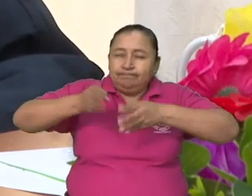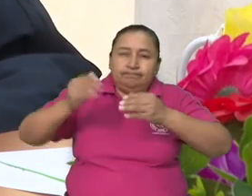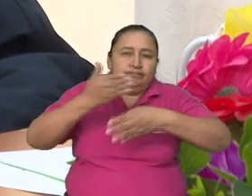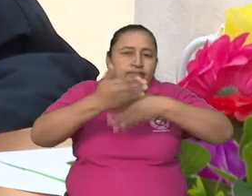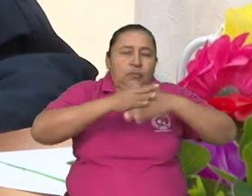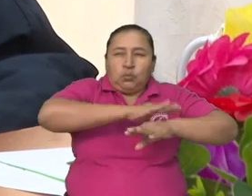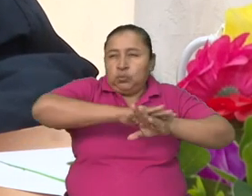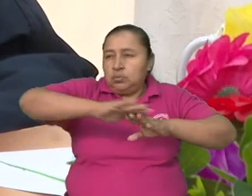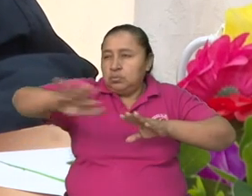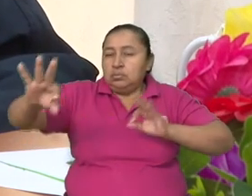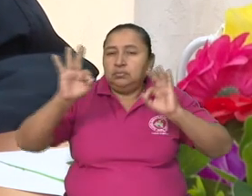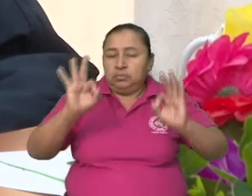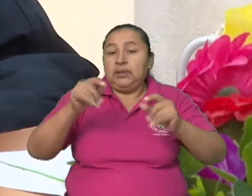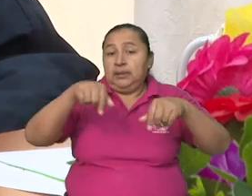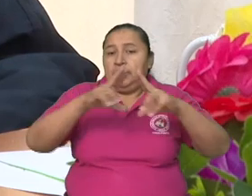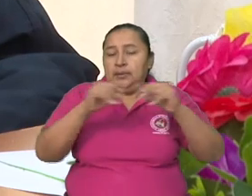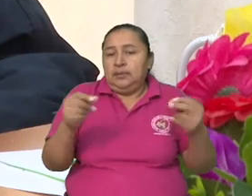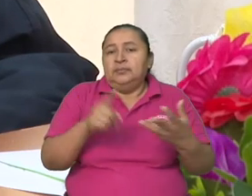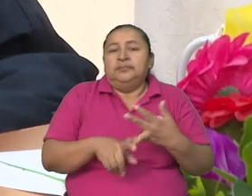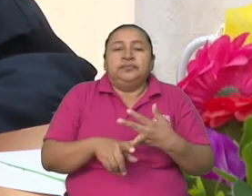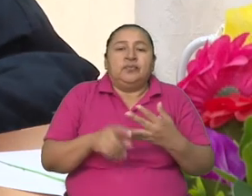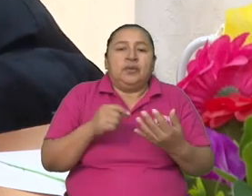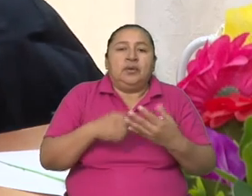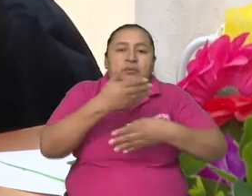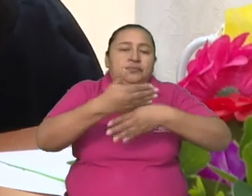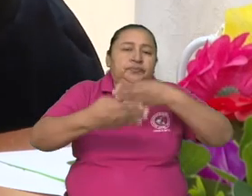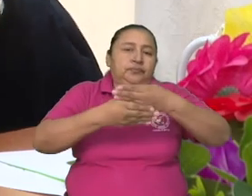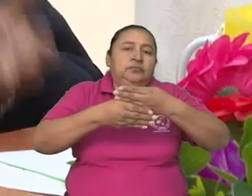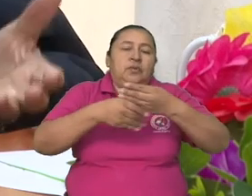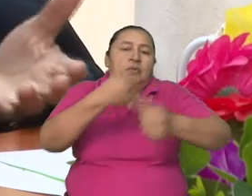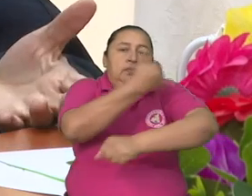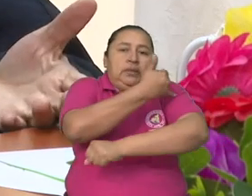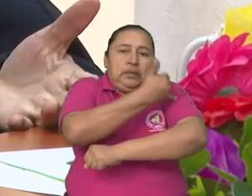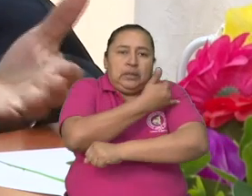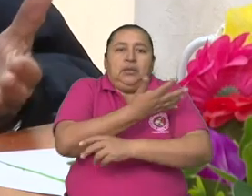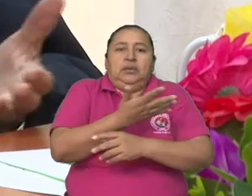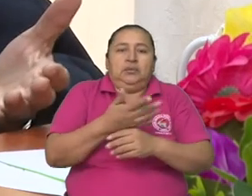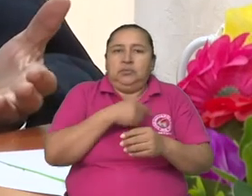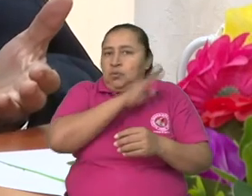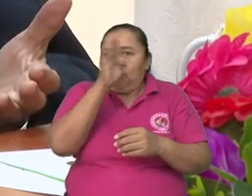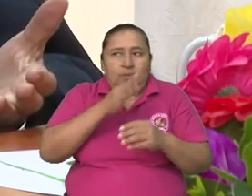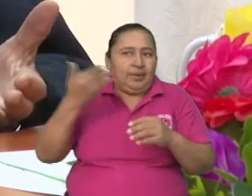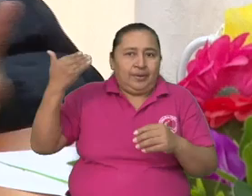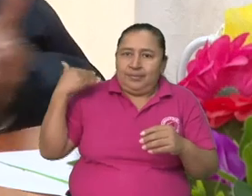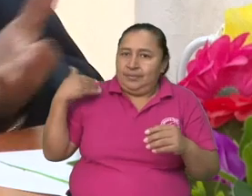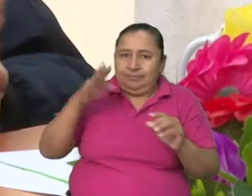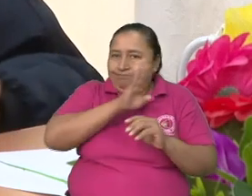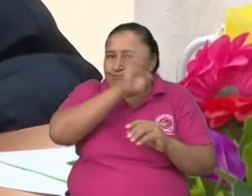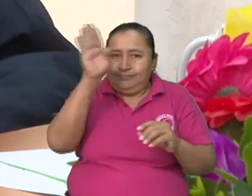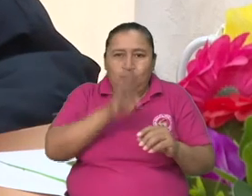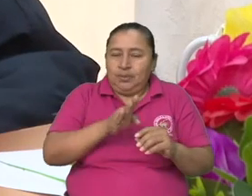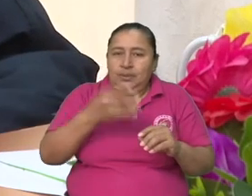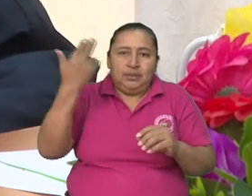construido en nuestro país. La construcción de hospitales, pues, que eso nunca se había visto en la